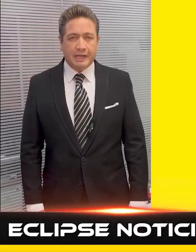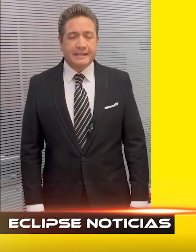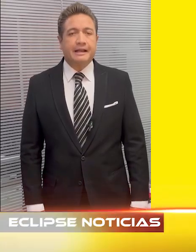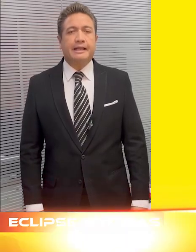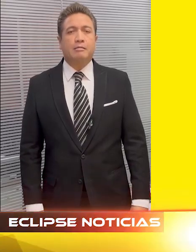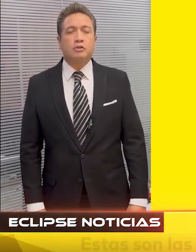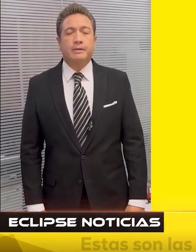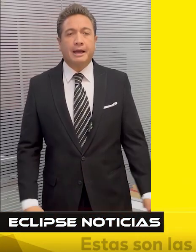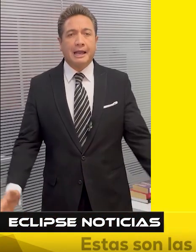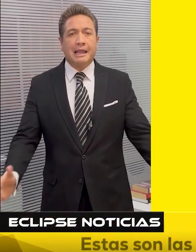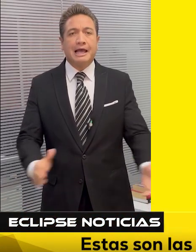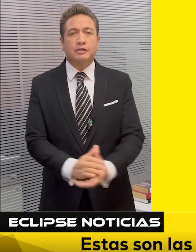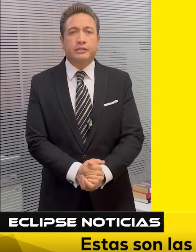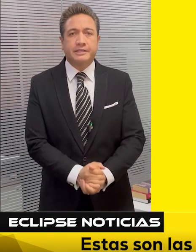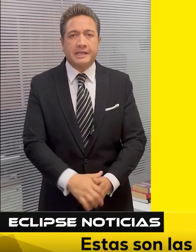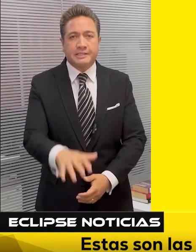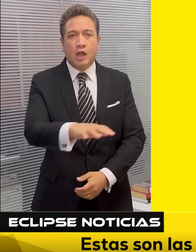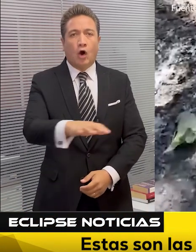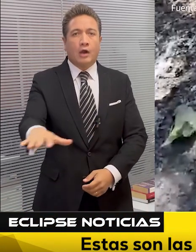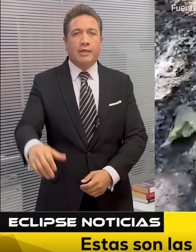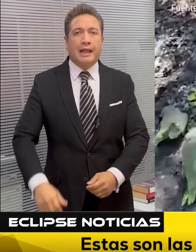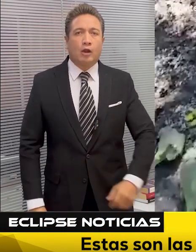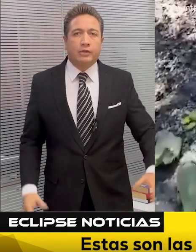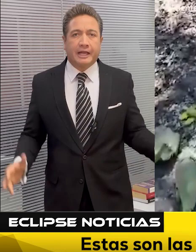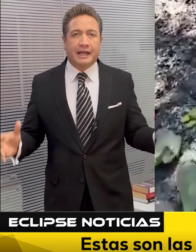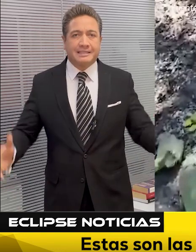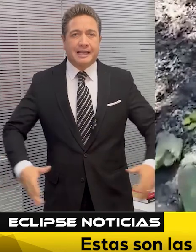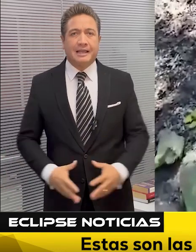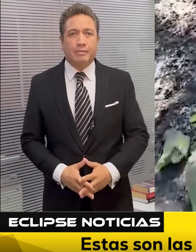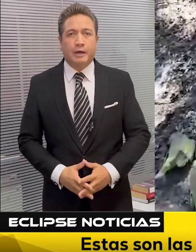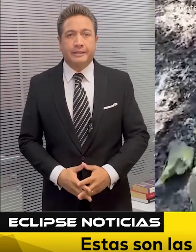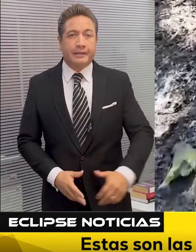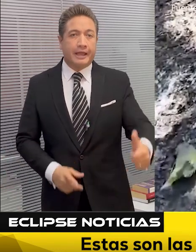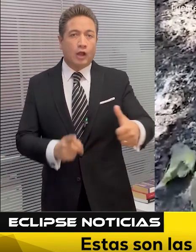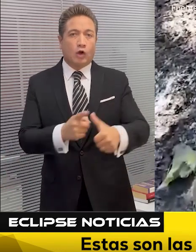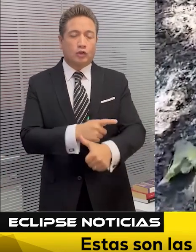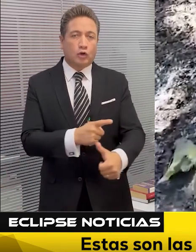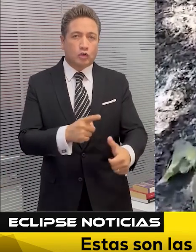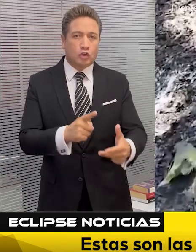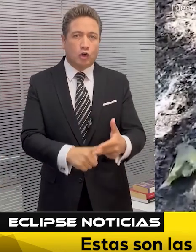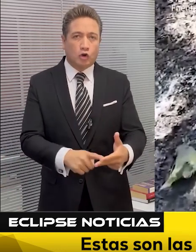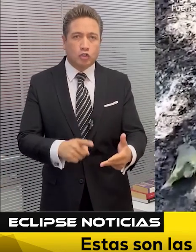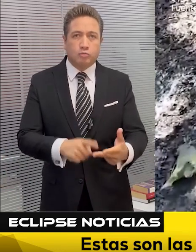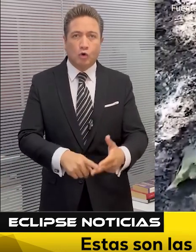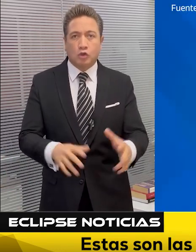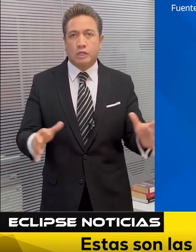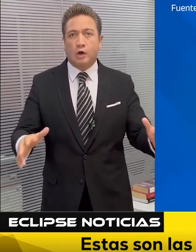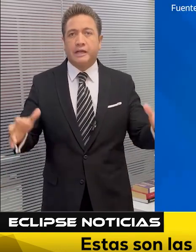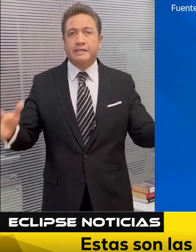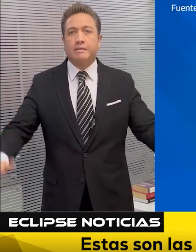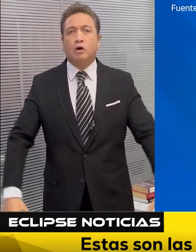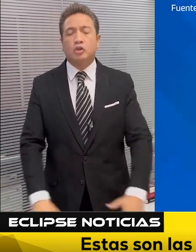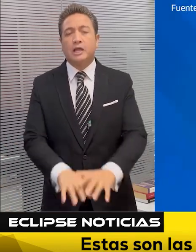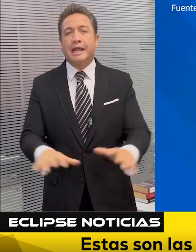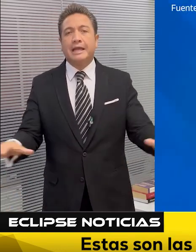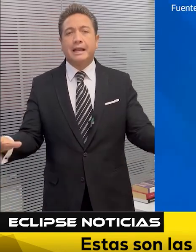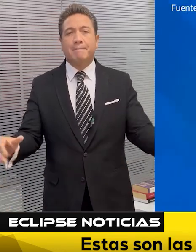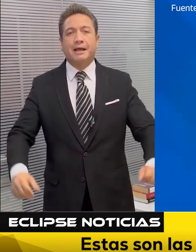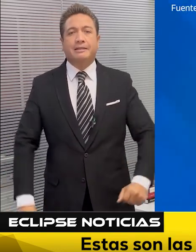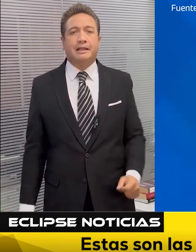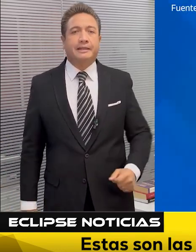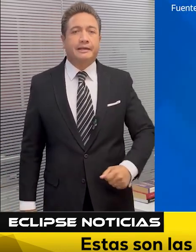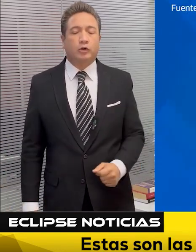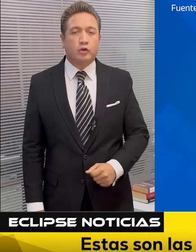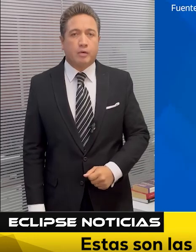Es lunes, arrancamos semana, las noticias. Ola de calor deja estela de muerte de cotorros, loros, búhos, leones y monos en